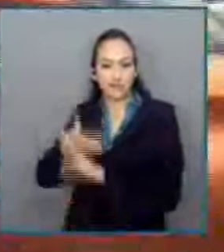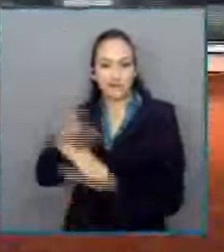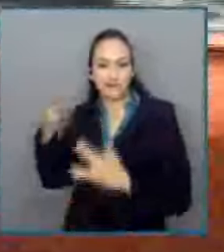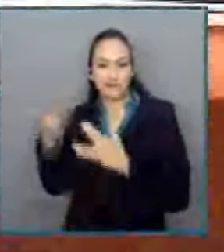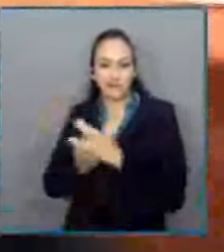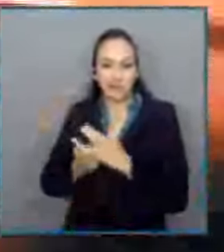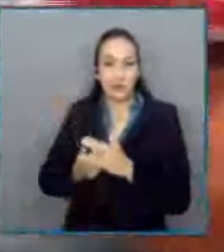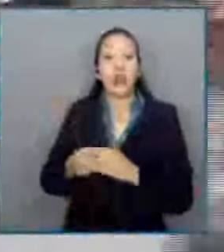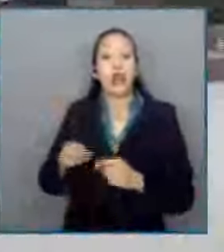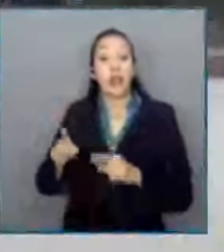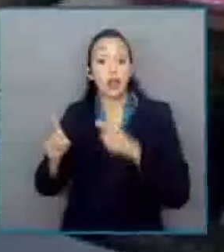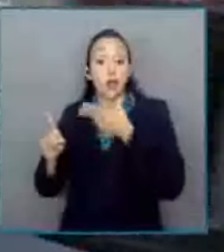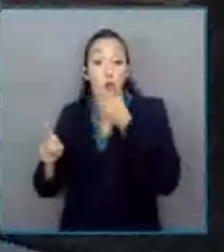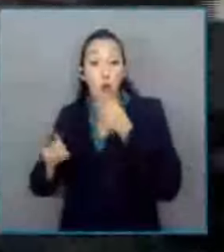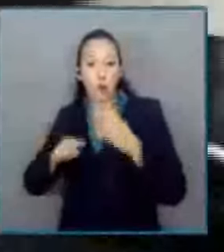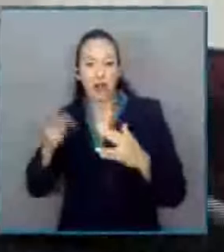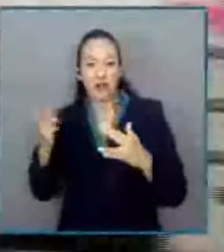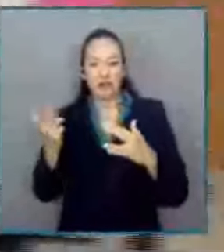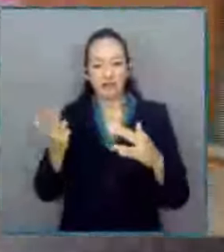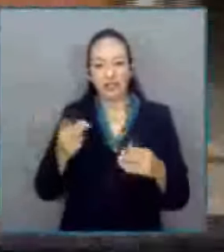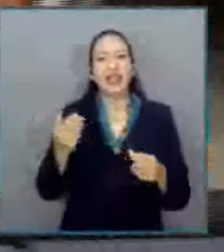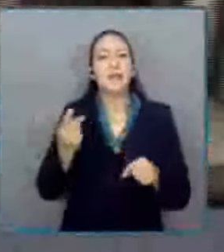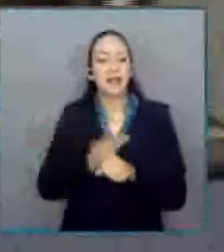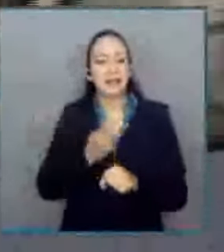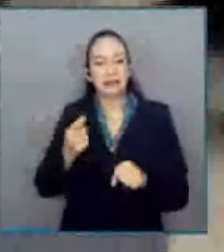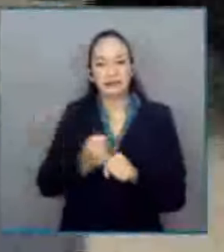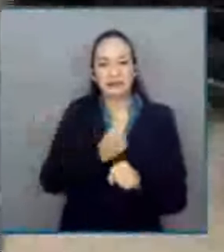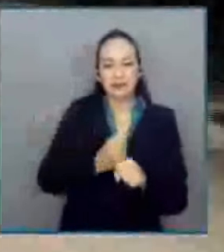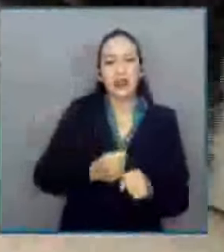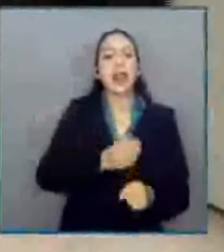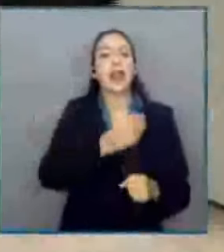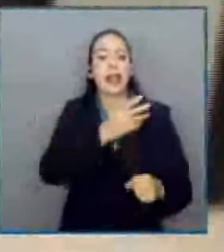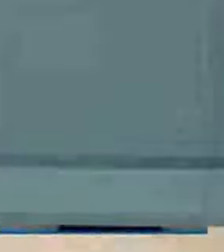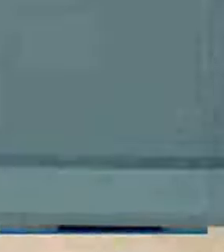esta, producto de una violación de su padrastro.